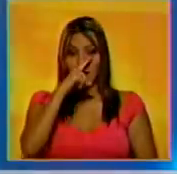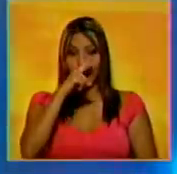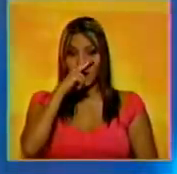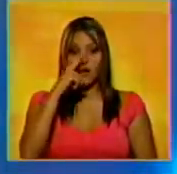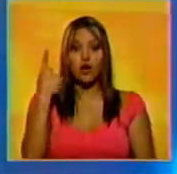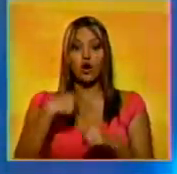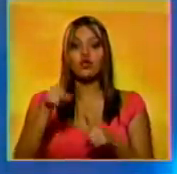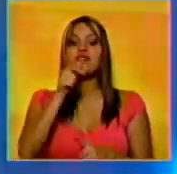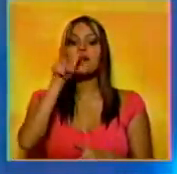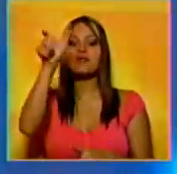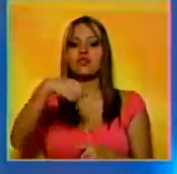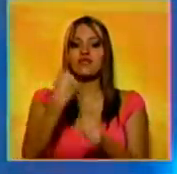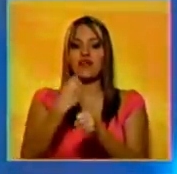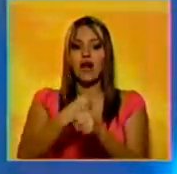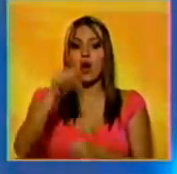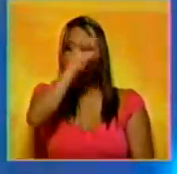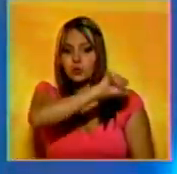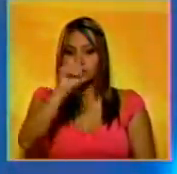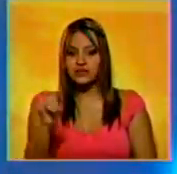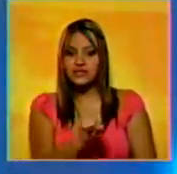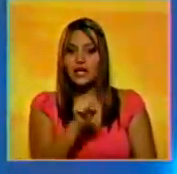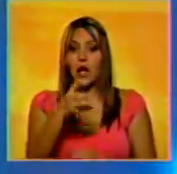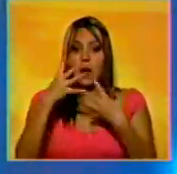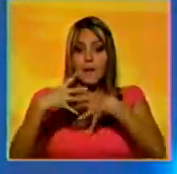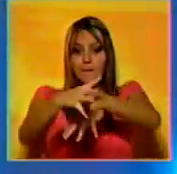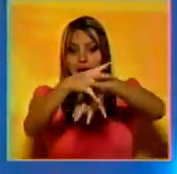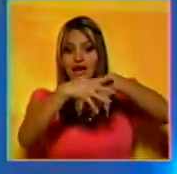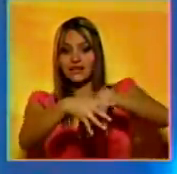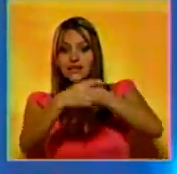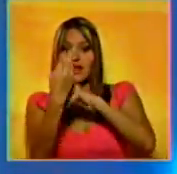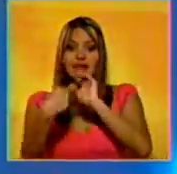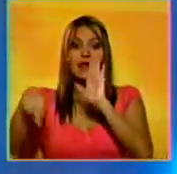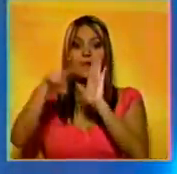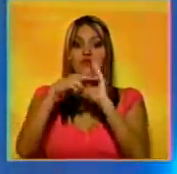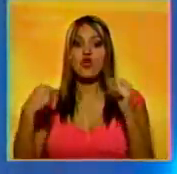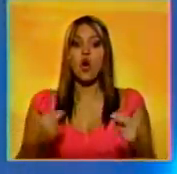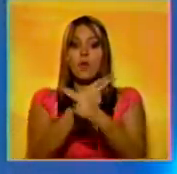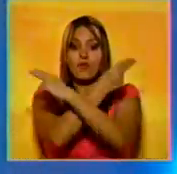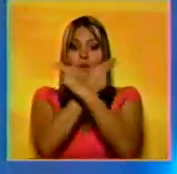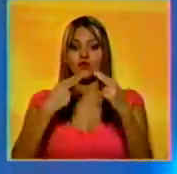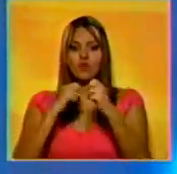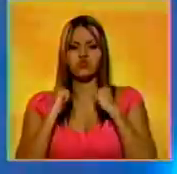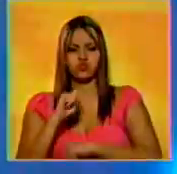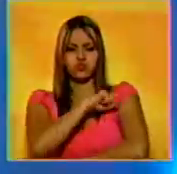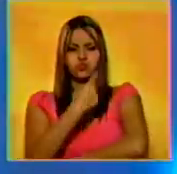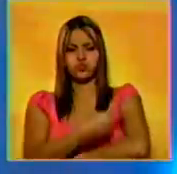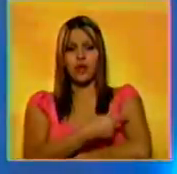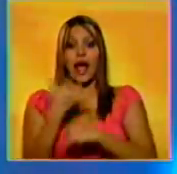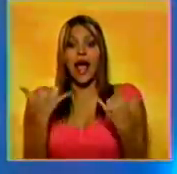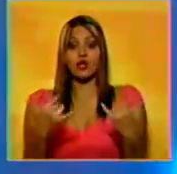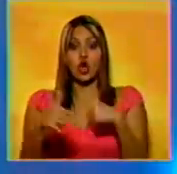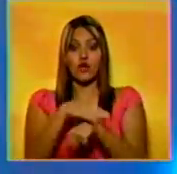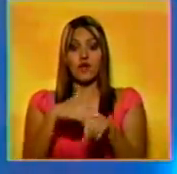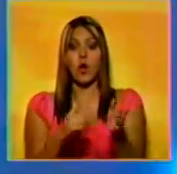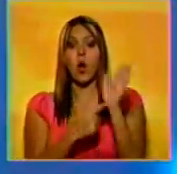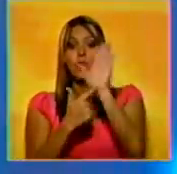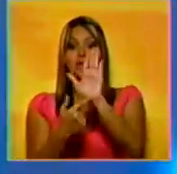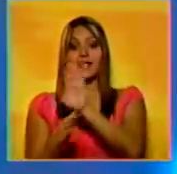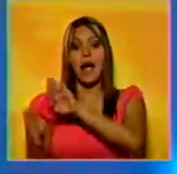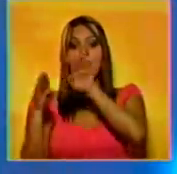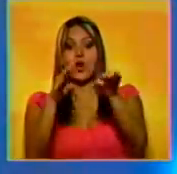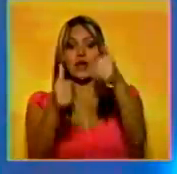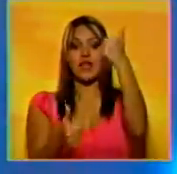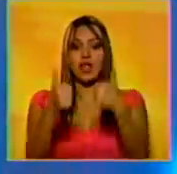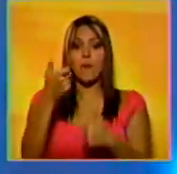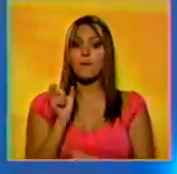trabajadores y representantes sindicales oficialistas marchan para reafirmar el compromiso de la fuerza laboral productiva con el actual gobierno y Mostrar su apoyo al